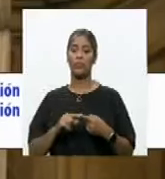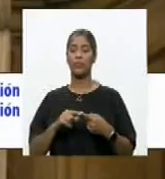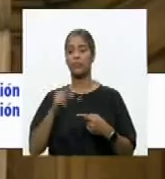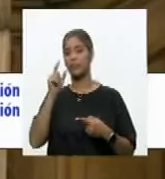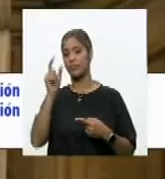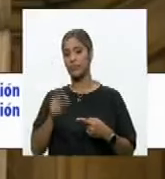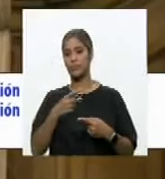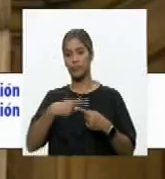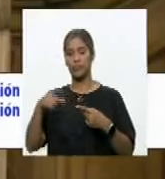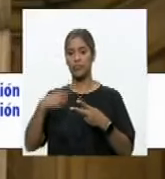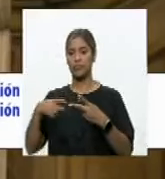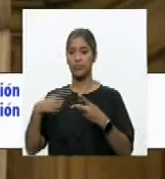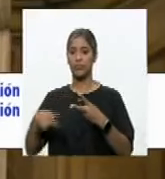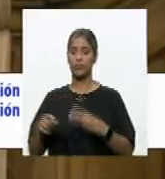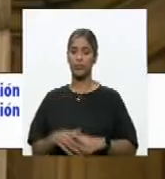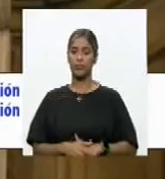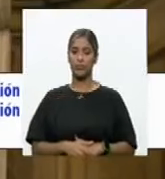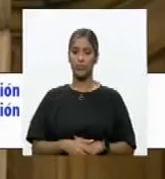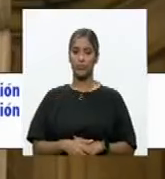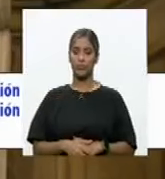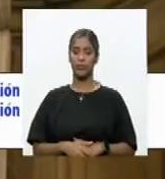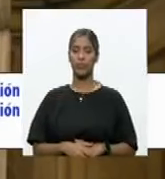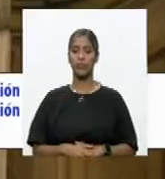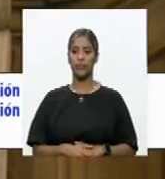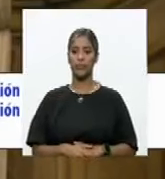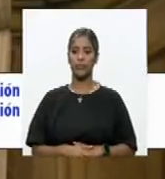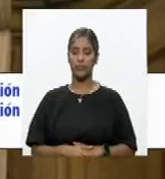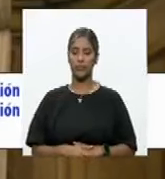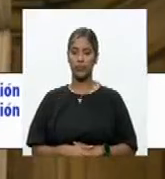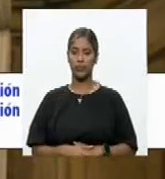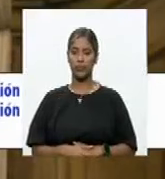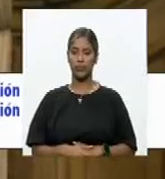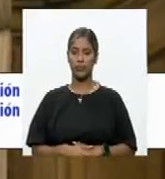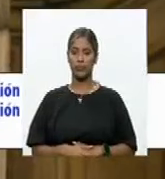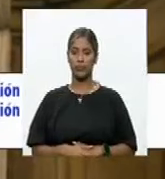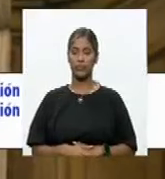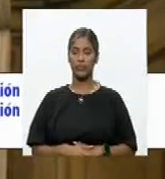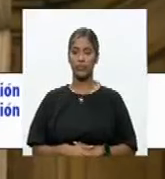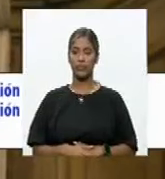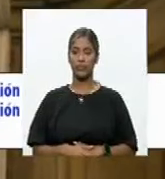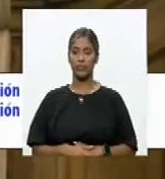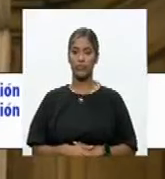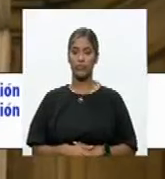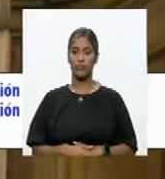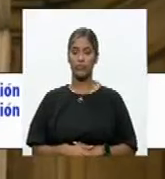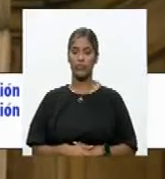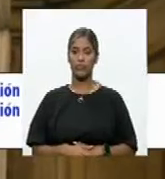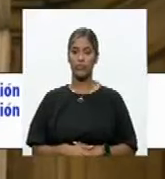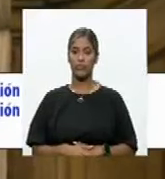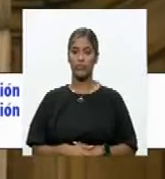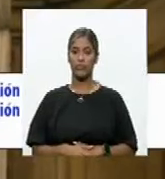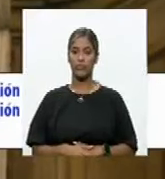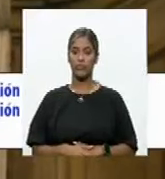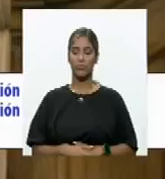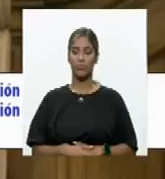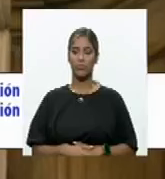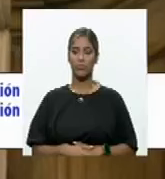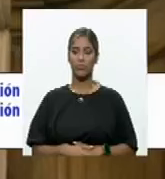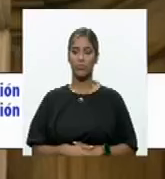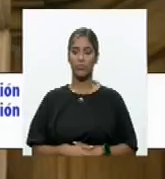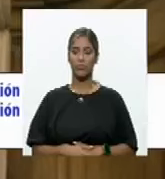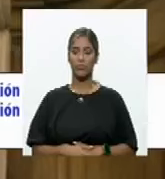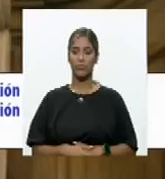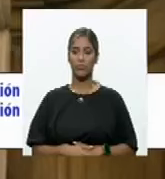Pérez Karim Isabel, Álvarez Fernández Carola Margarita, Bastardo Estanga